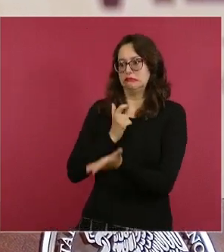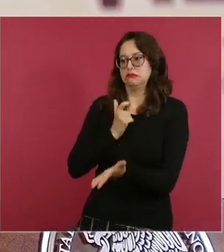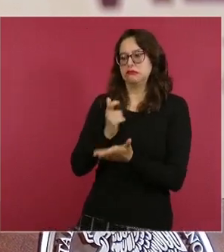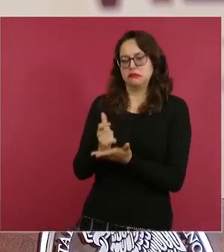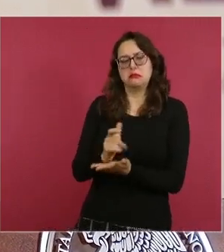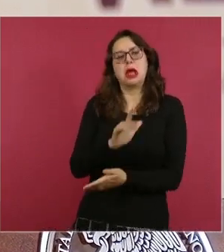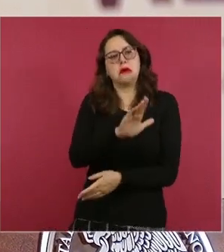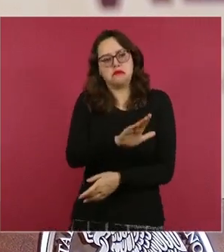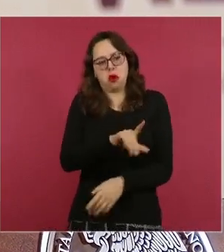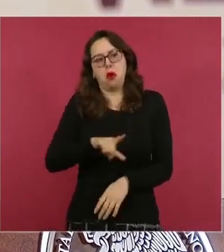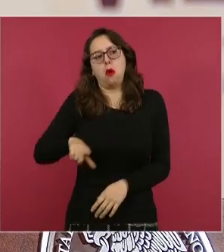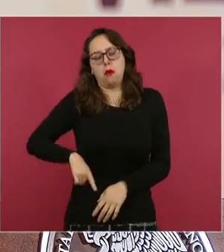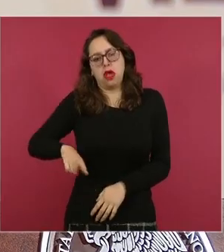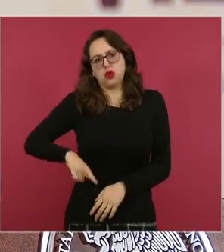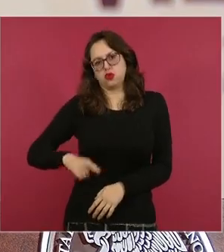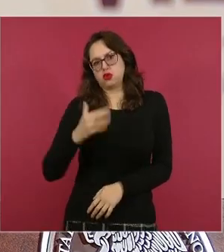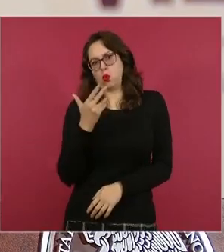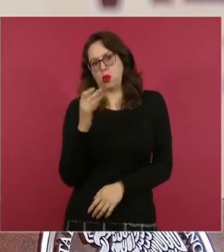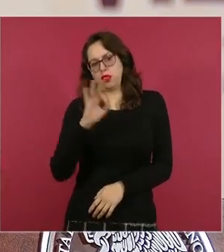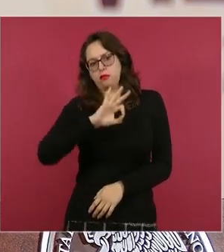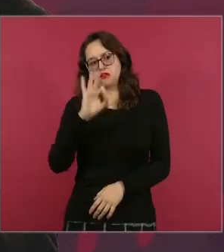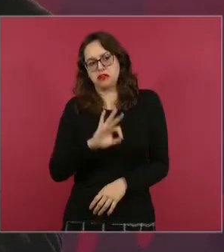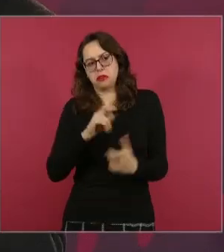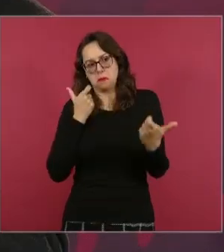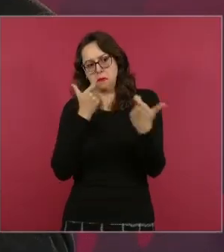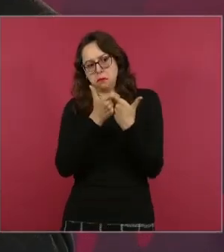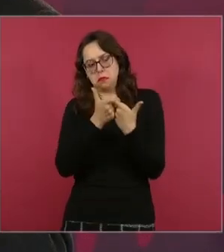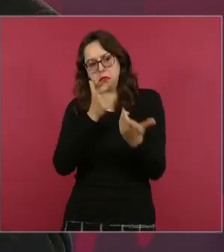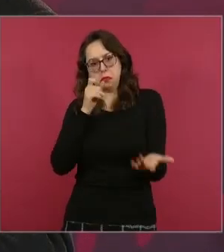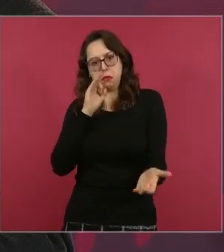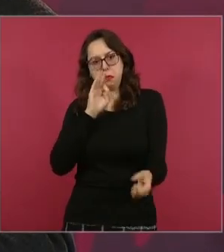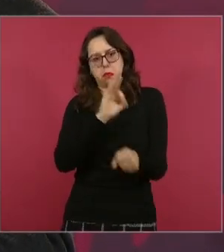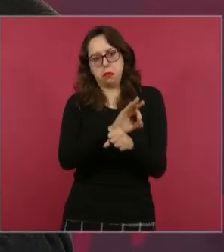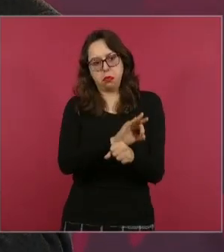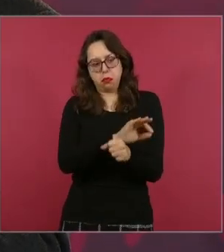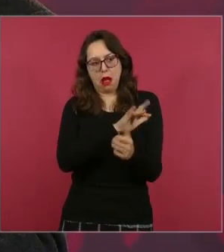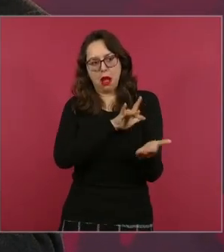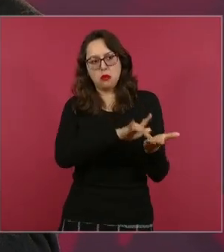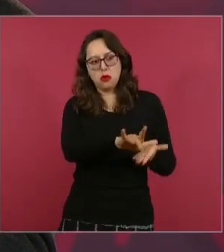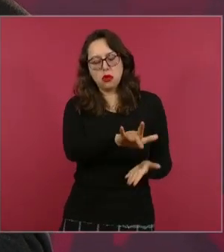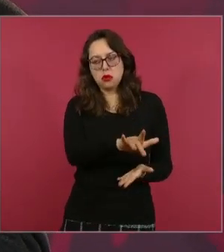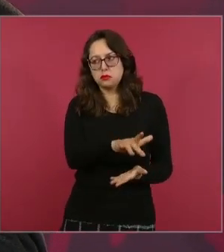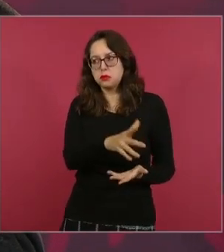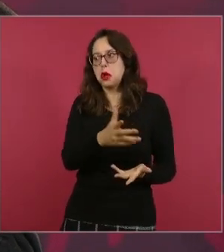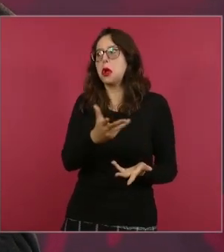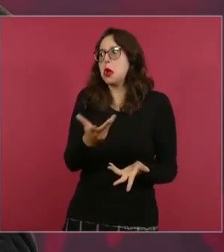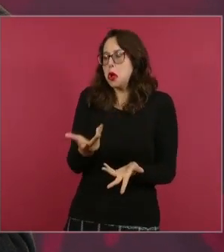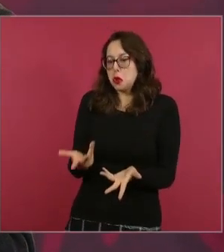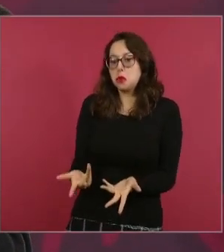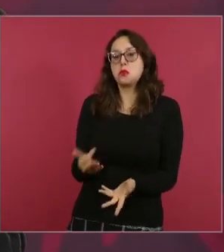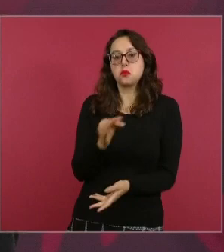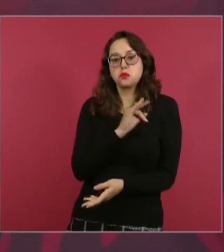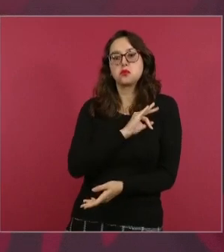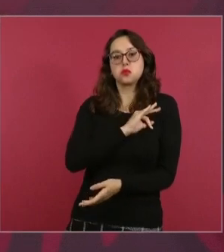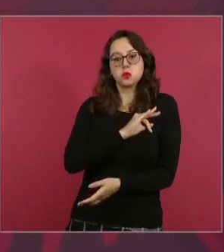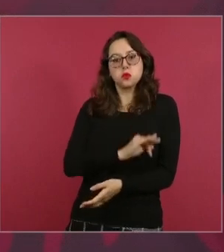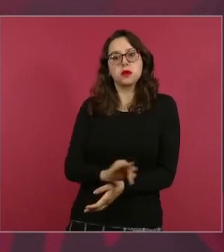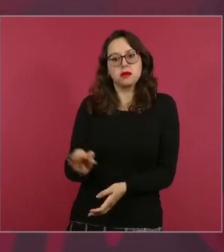constructoras van a tener aquí en el caso de los hoteles pues